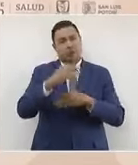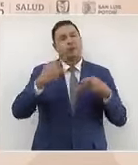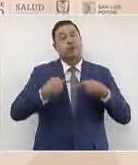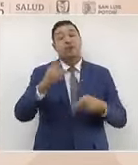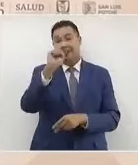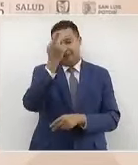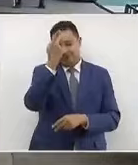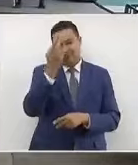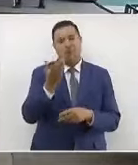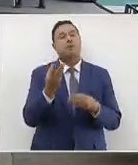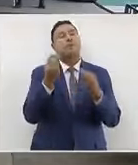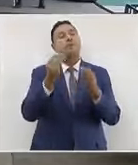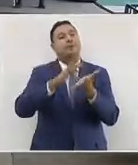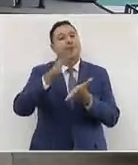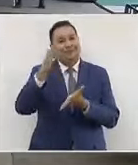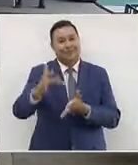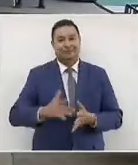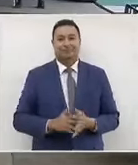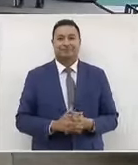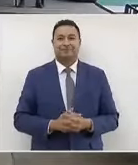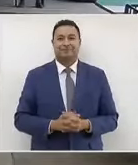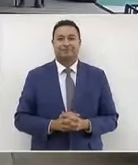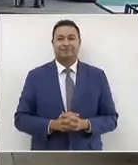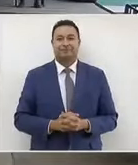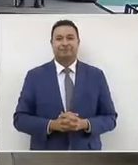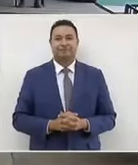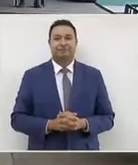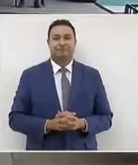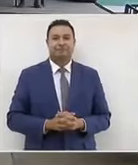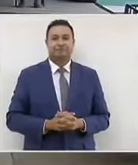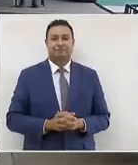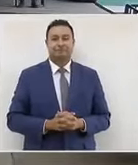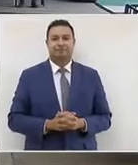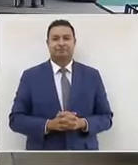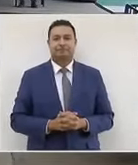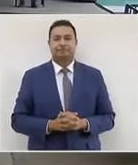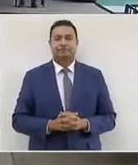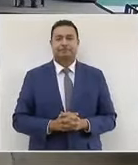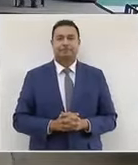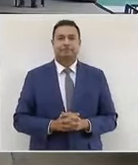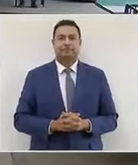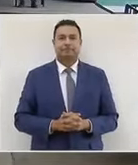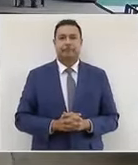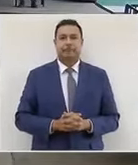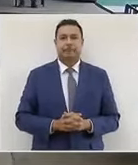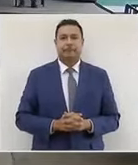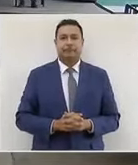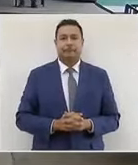potosinos. Muchas gracias.